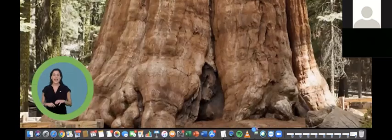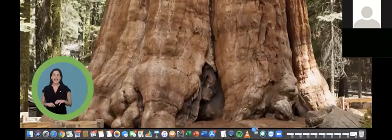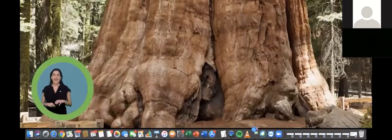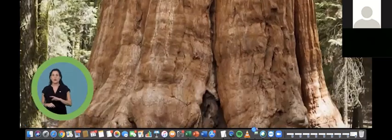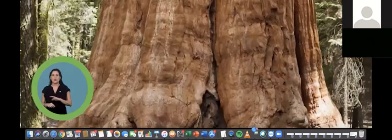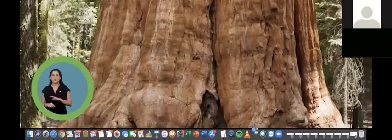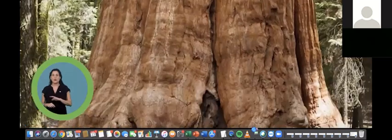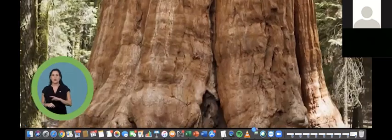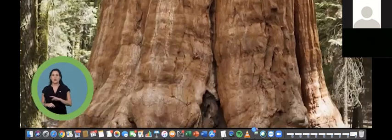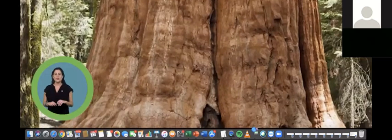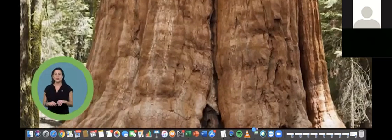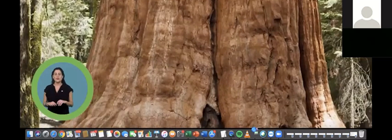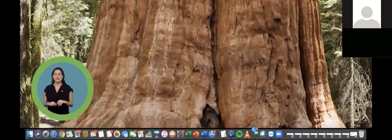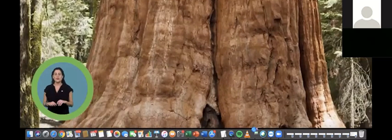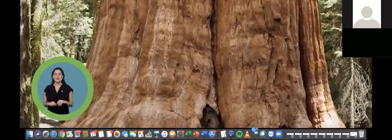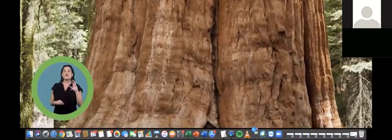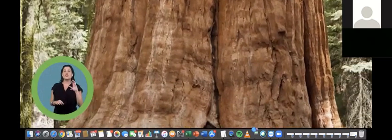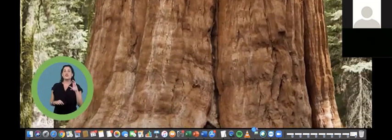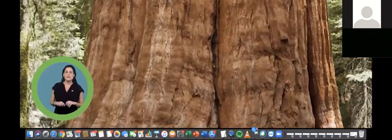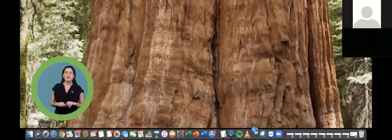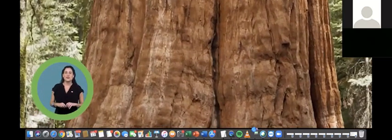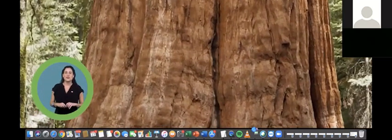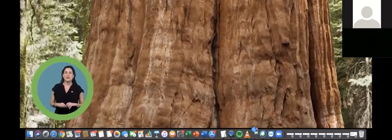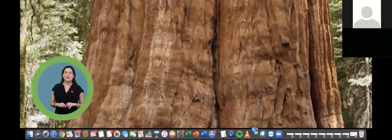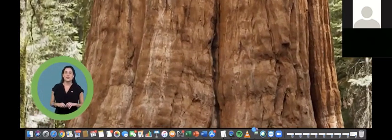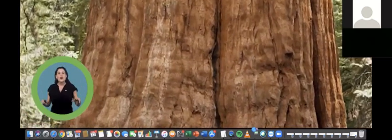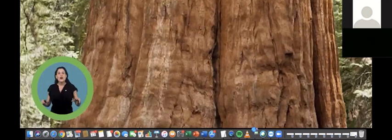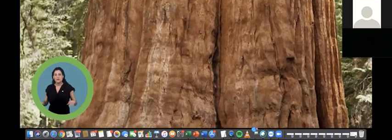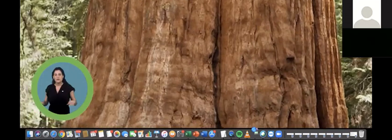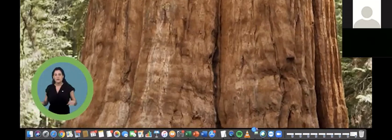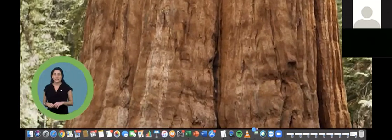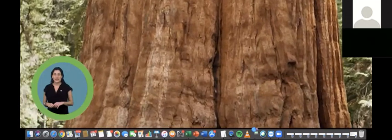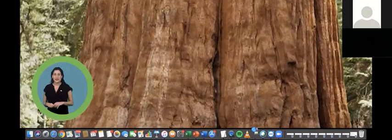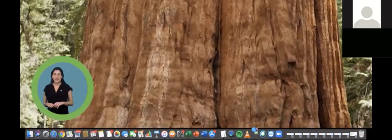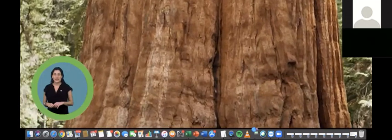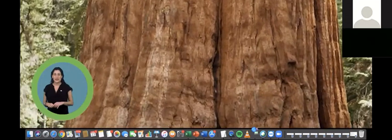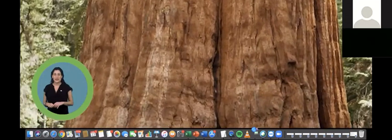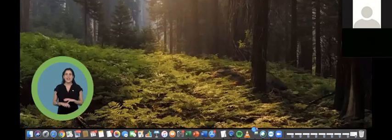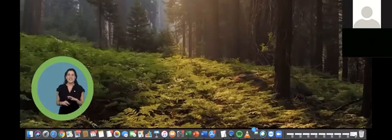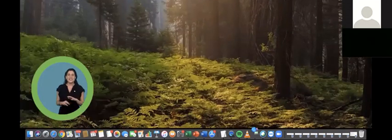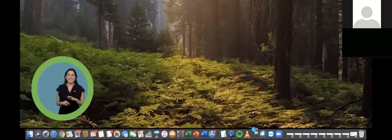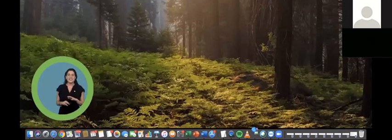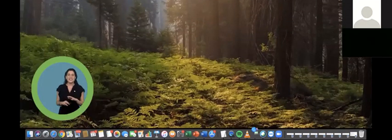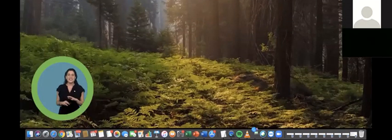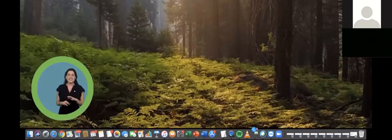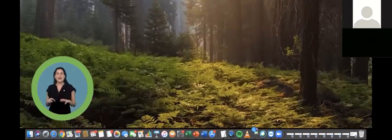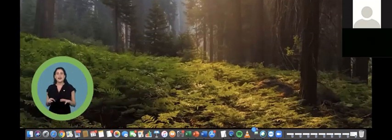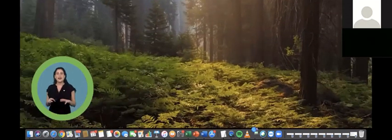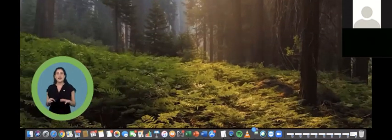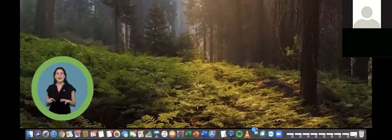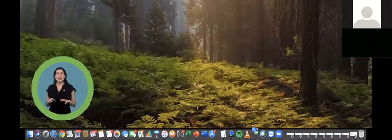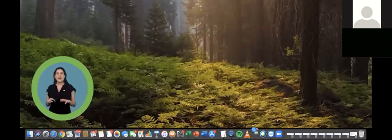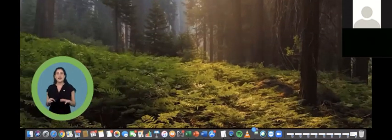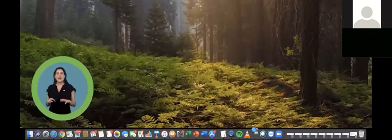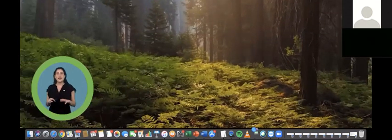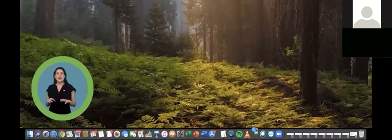alto, que cuenta con 83 metros de altura y 11 metros de diámetro. Este lugar es fascinante, vale la pena caminar por este bosque. Y si llegan a